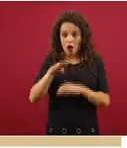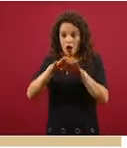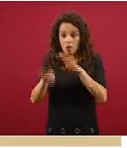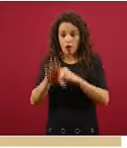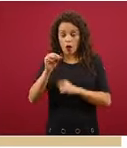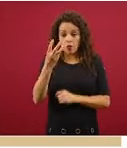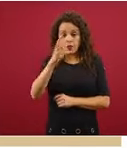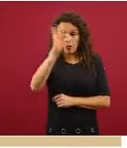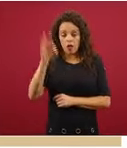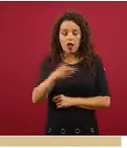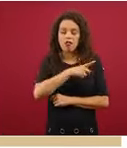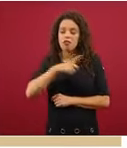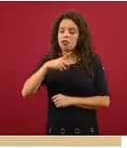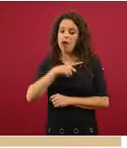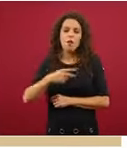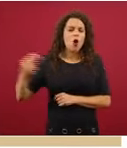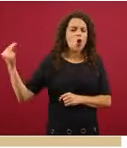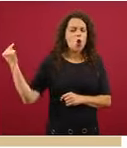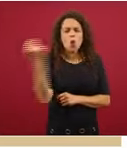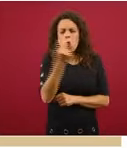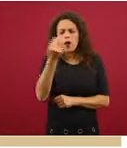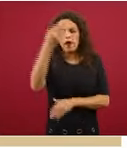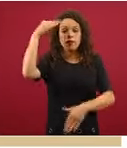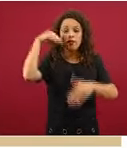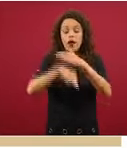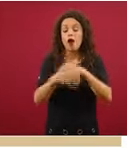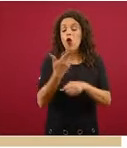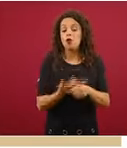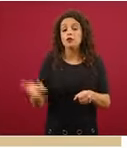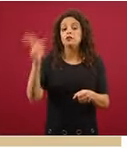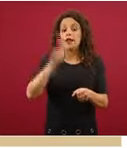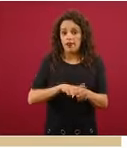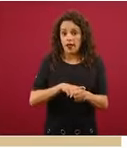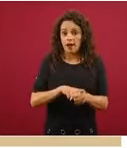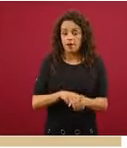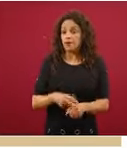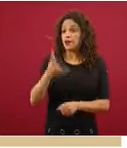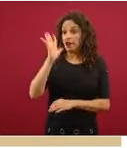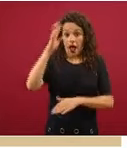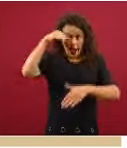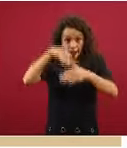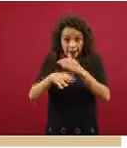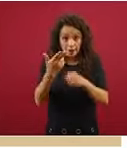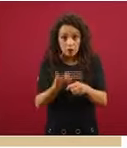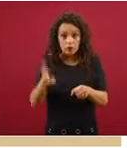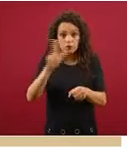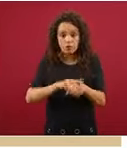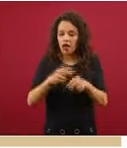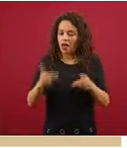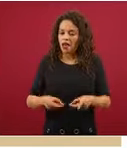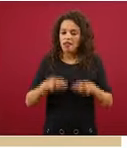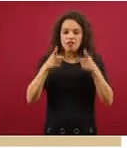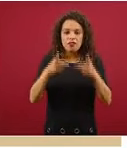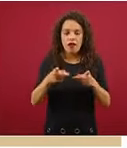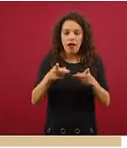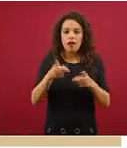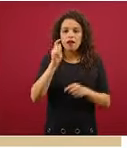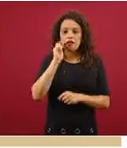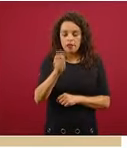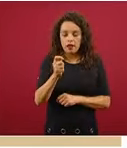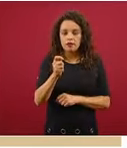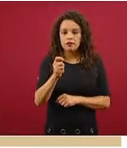urgente a un hospital. En el hospital le van a otorgar el mejor tratamiento, que es el